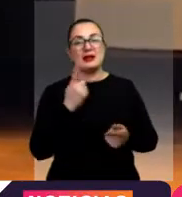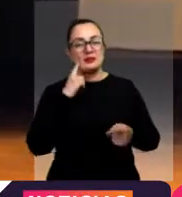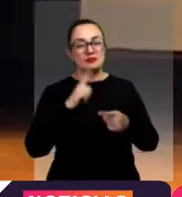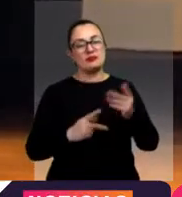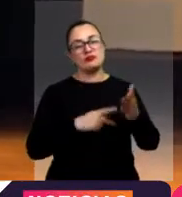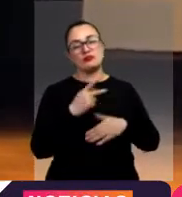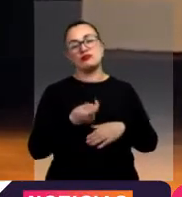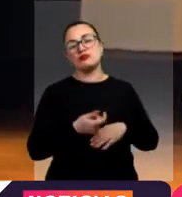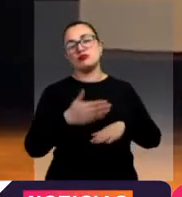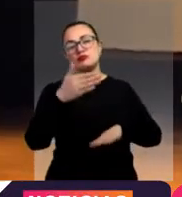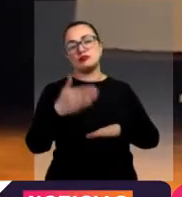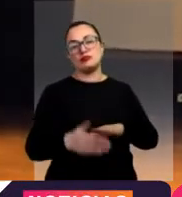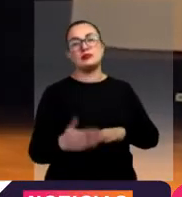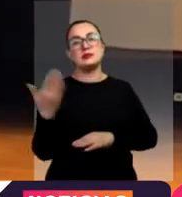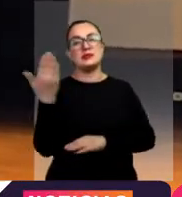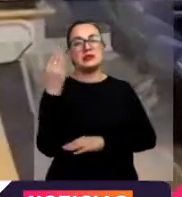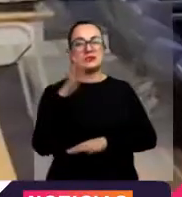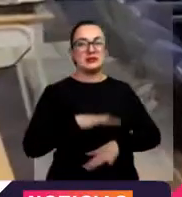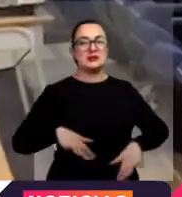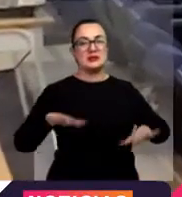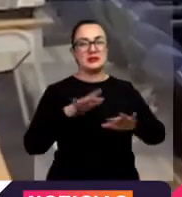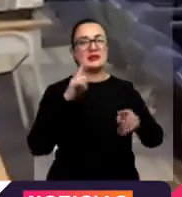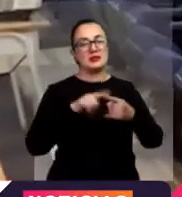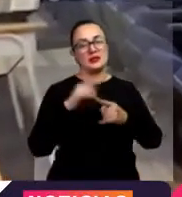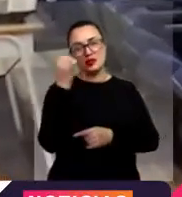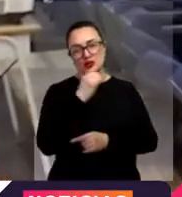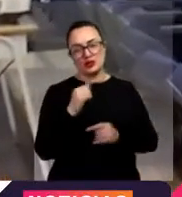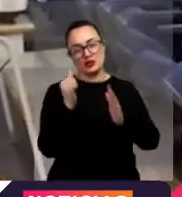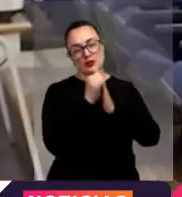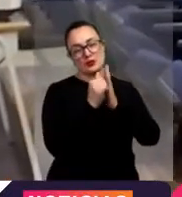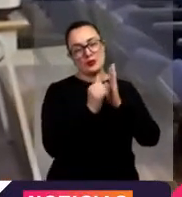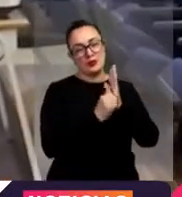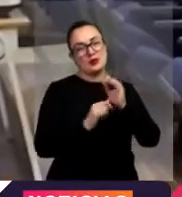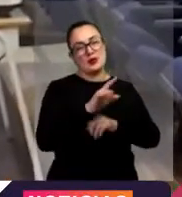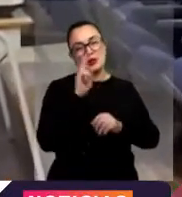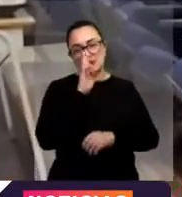Cinemateca de Soacha, con una programación local, nacional e internacional.